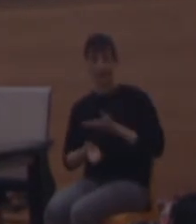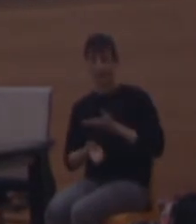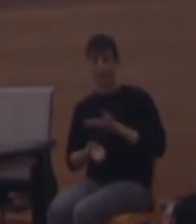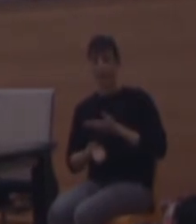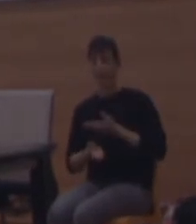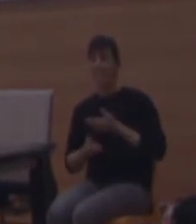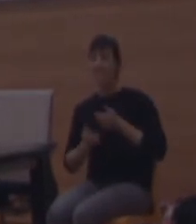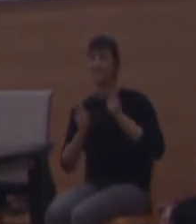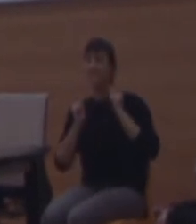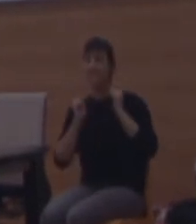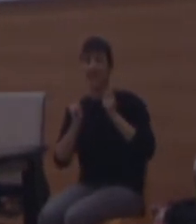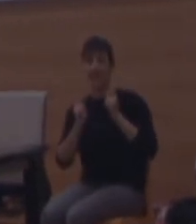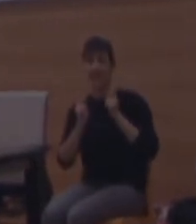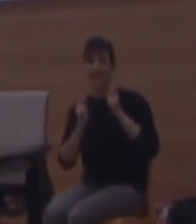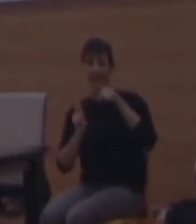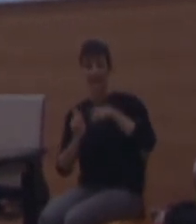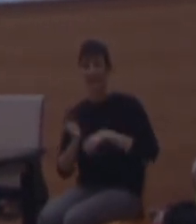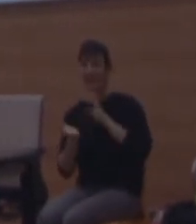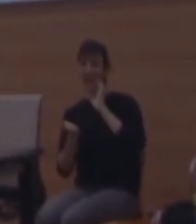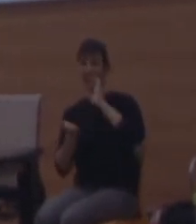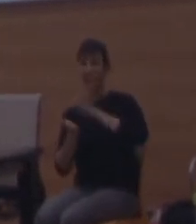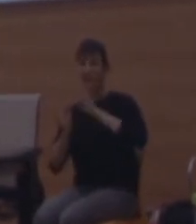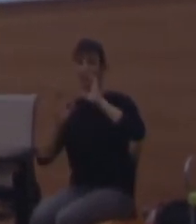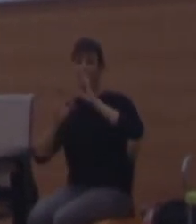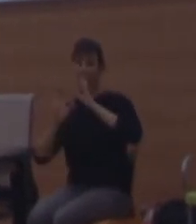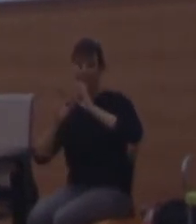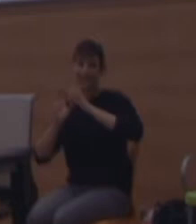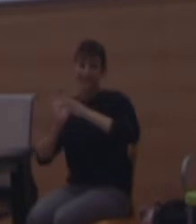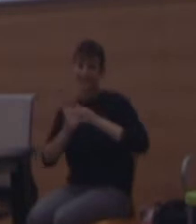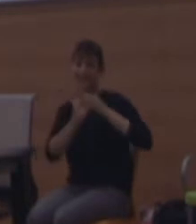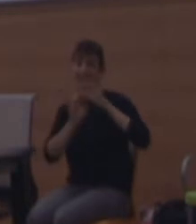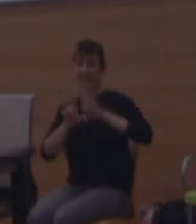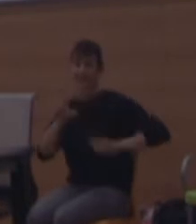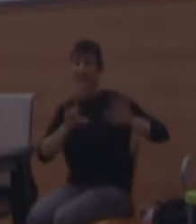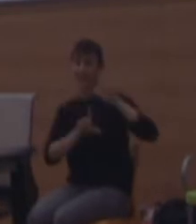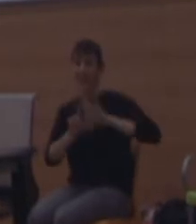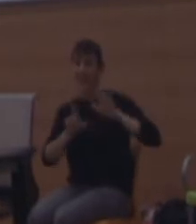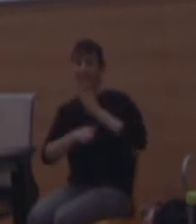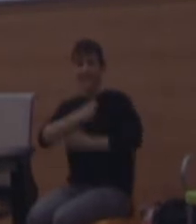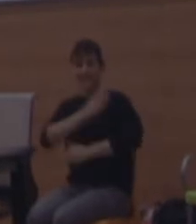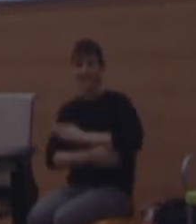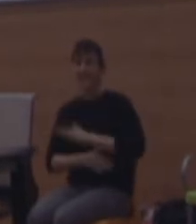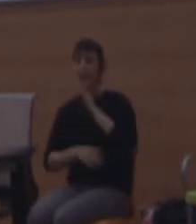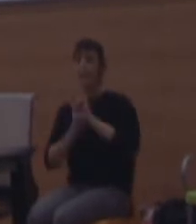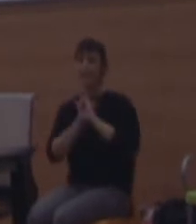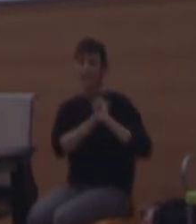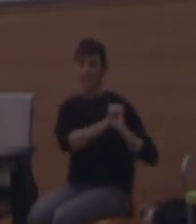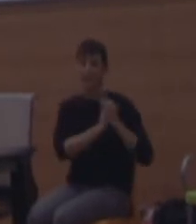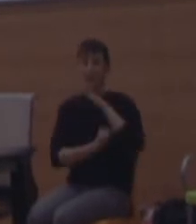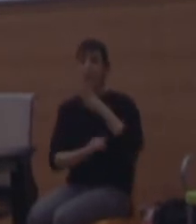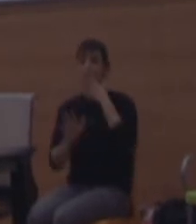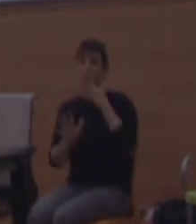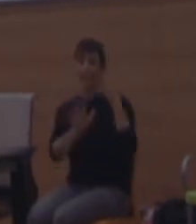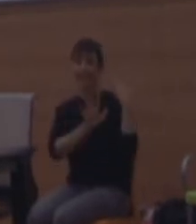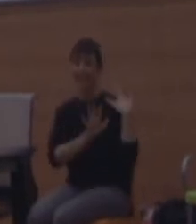y felicitar a este Centro Estatal de Referencia En discapacidad y dependencia, por esos 10 años que